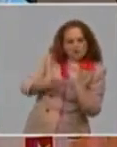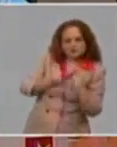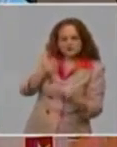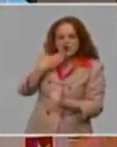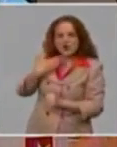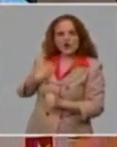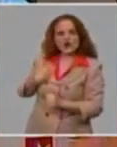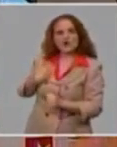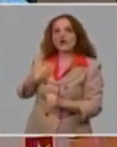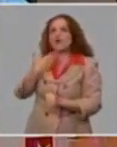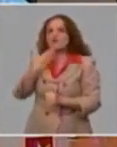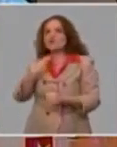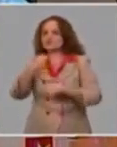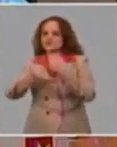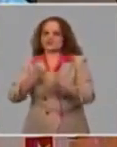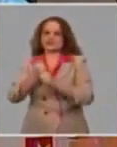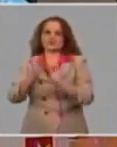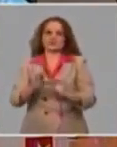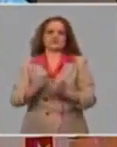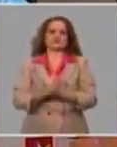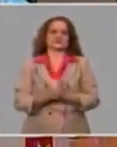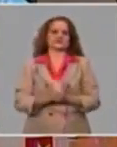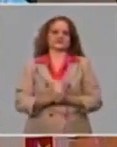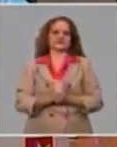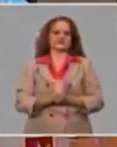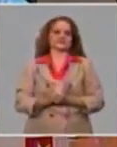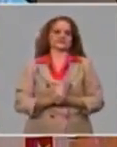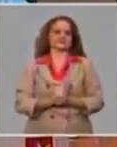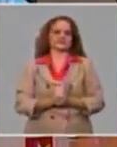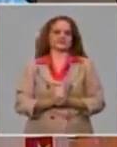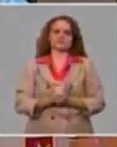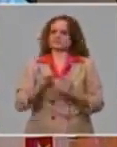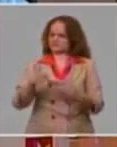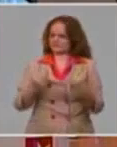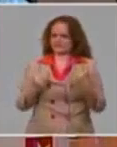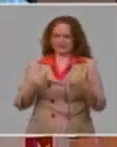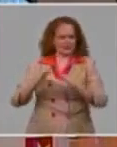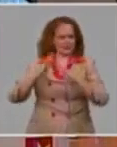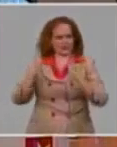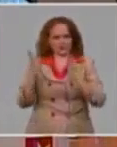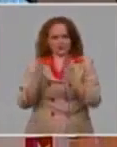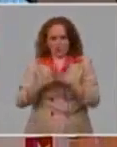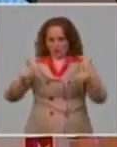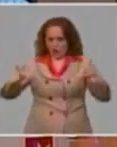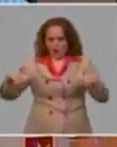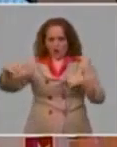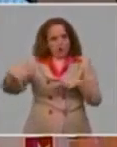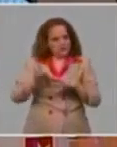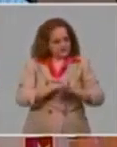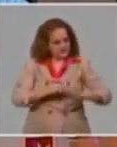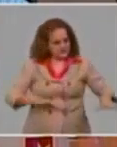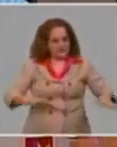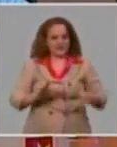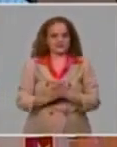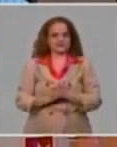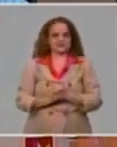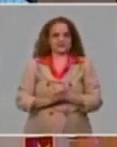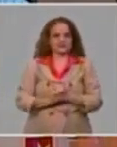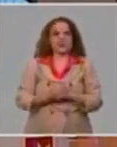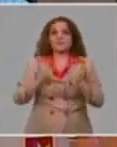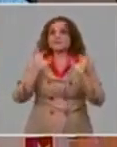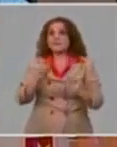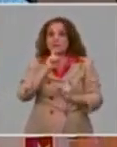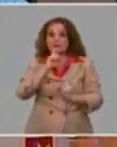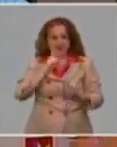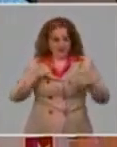como en este caso por la situación general que hay. Ahí hemos entregado de todo, revestimiento de piso, más de 260 juegos de muebles